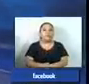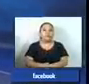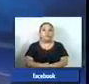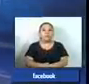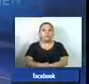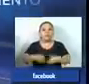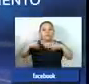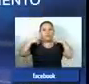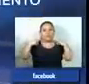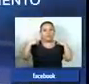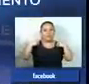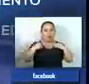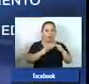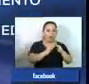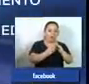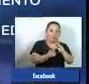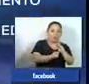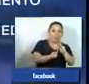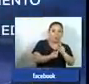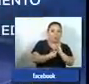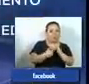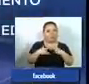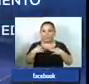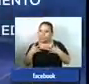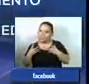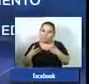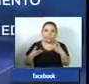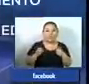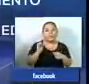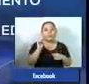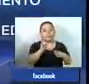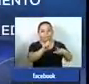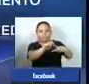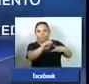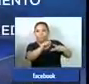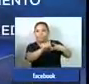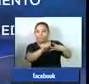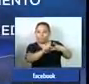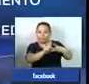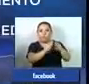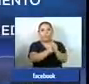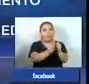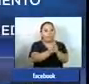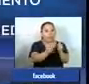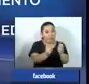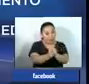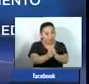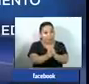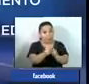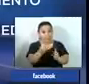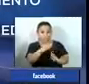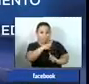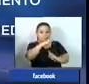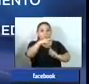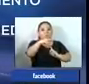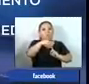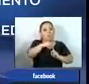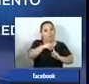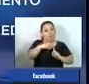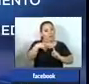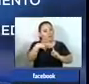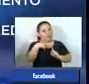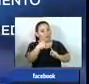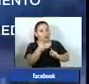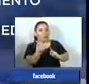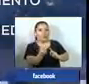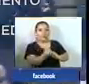estrés aislamiento y ansiedad son algunos de los factores que están impactando negativamente en la salud de